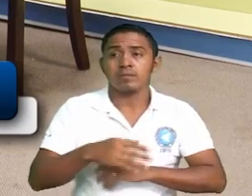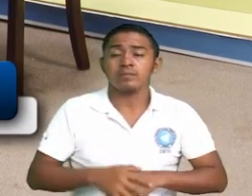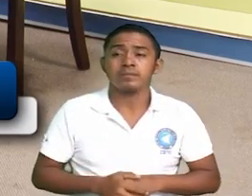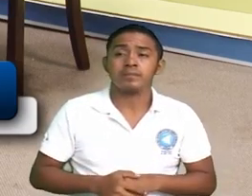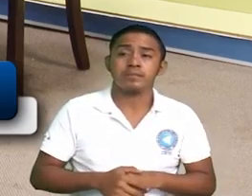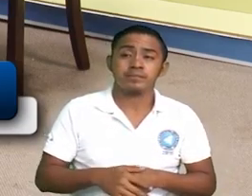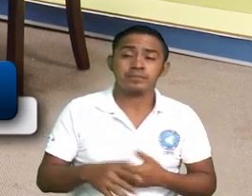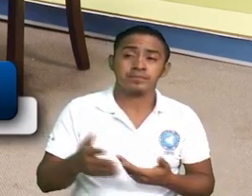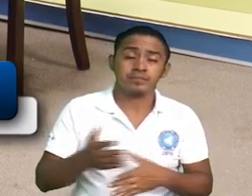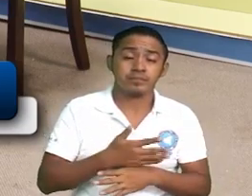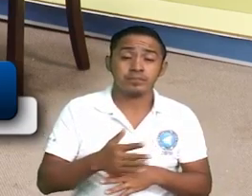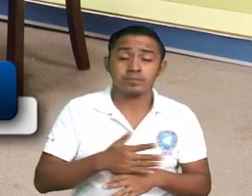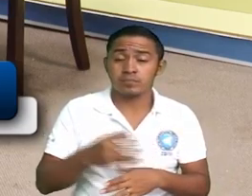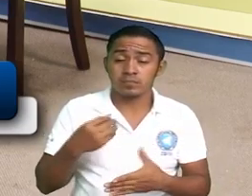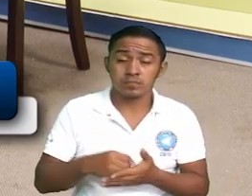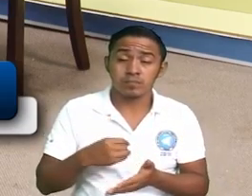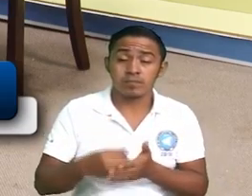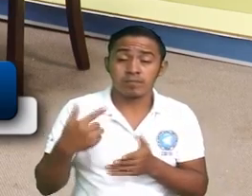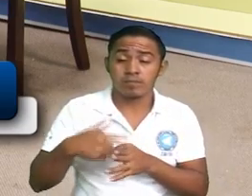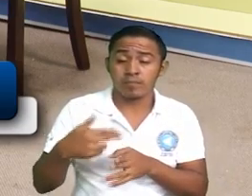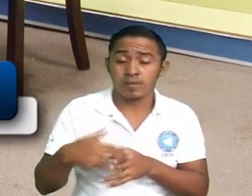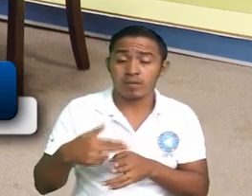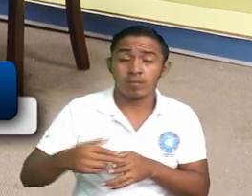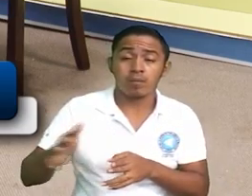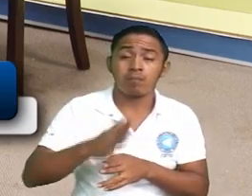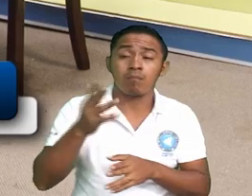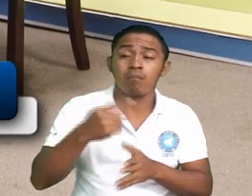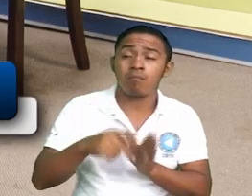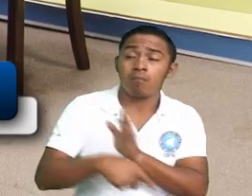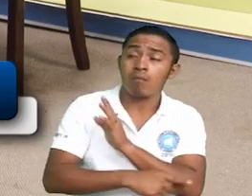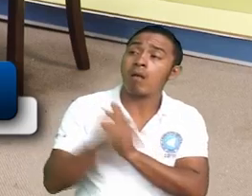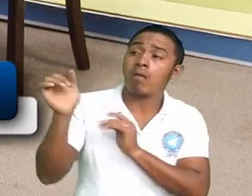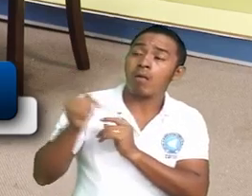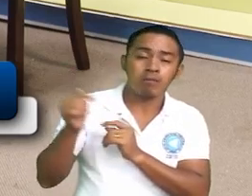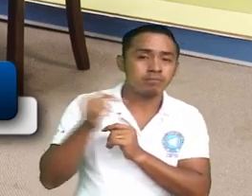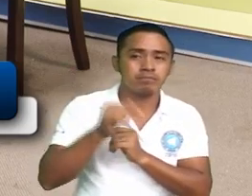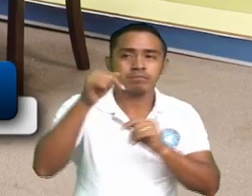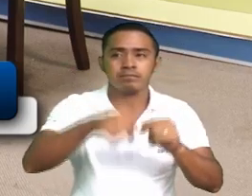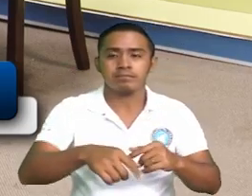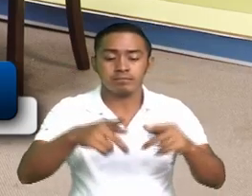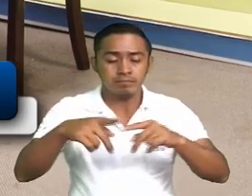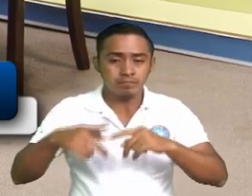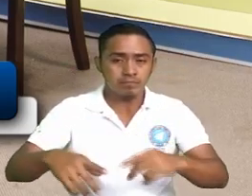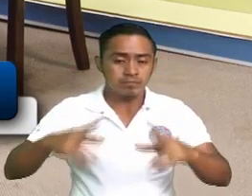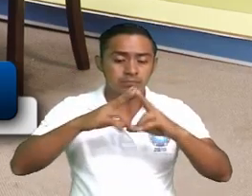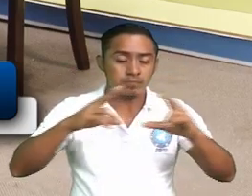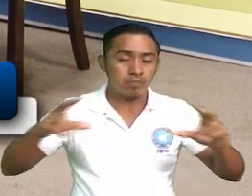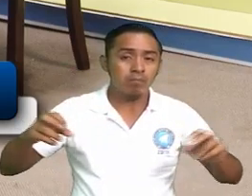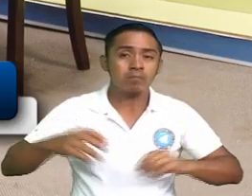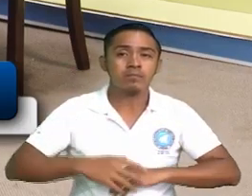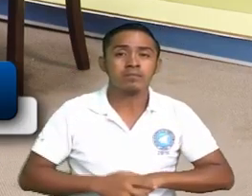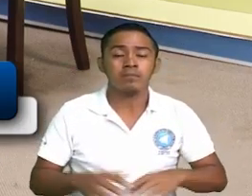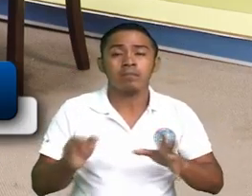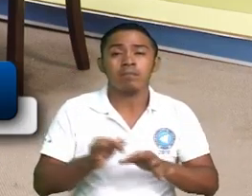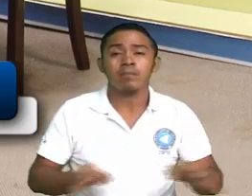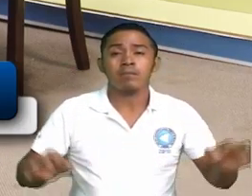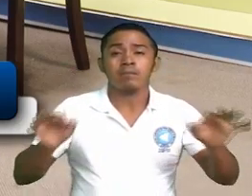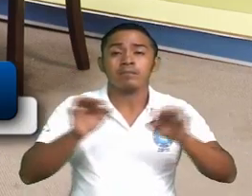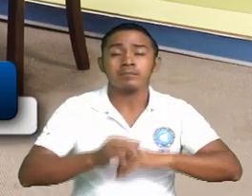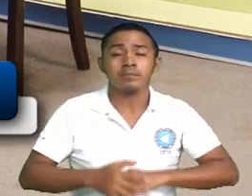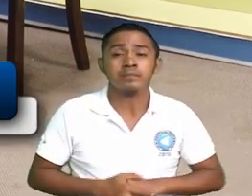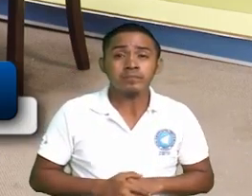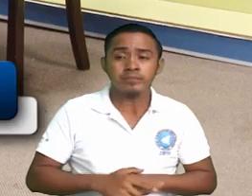los costos. Como estábamos viendo, y garantizando la vacuna para toda nuestra población. Es importante. Eso